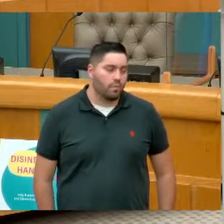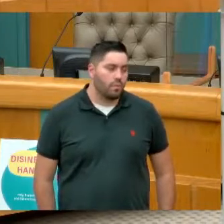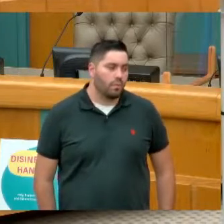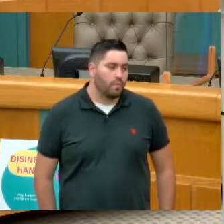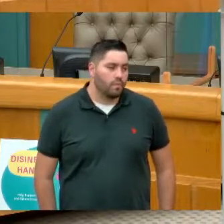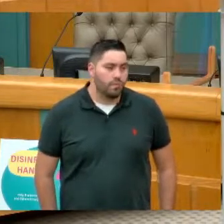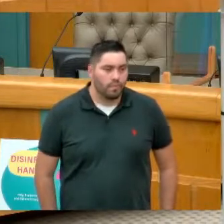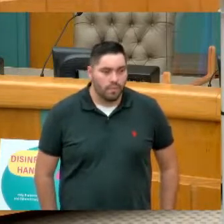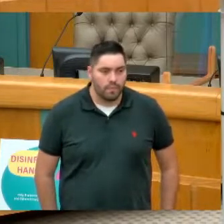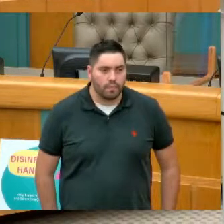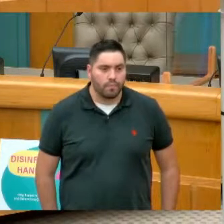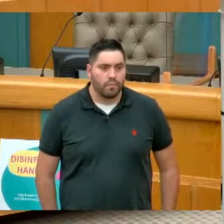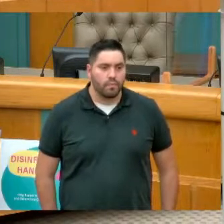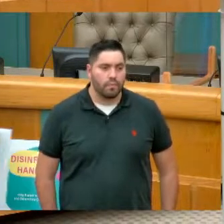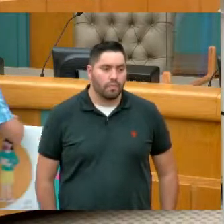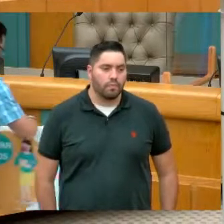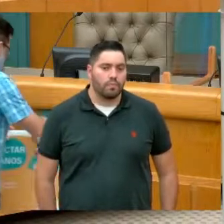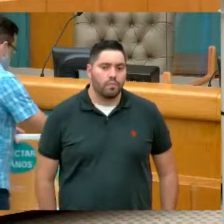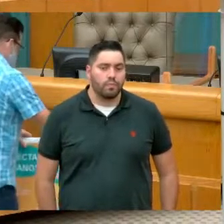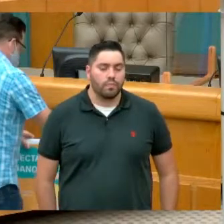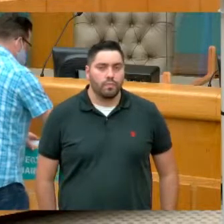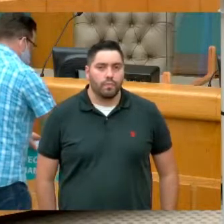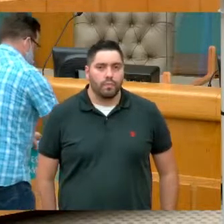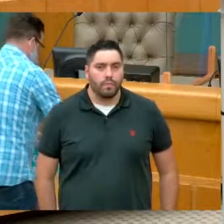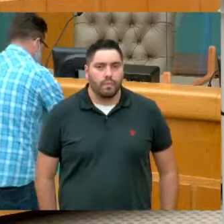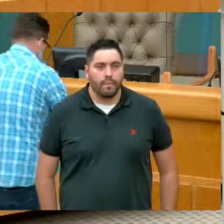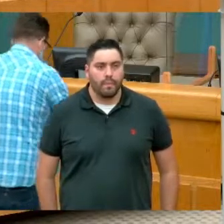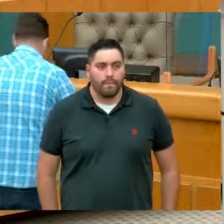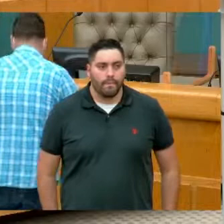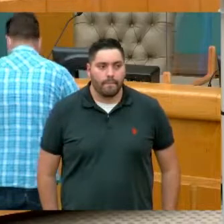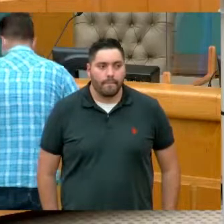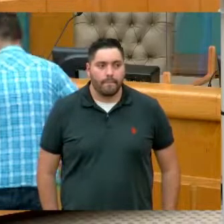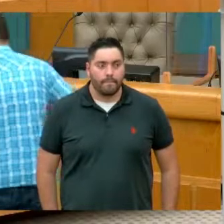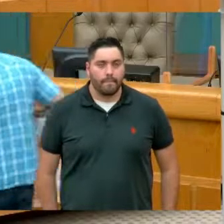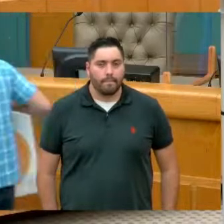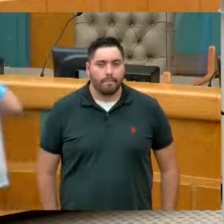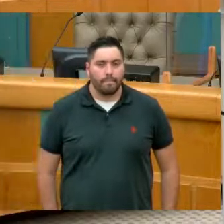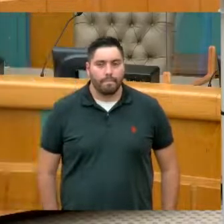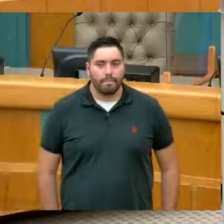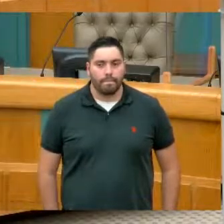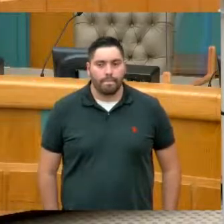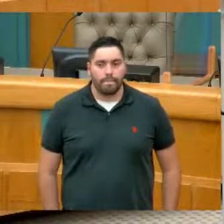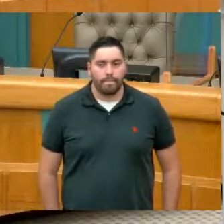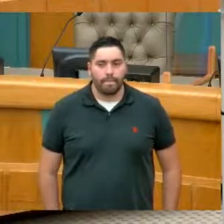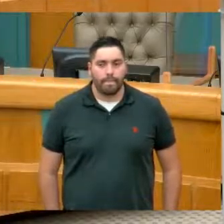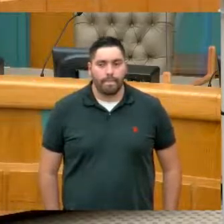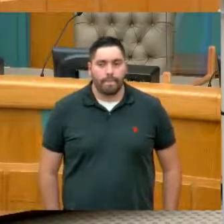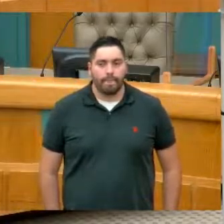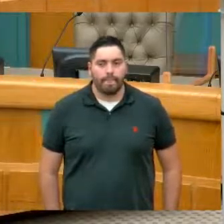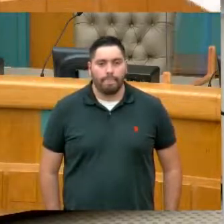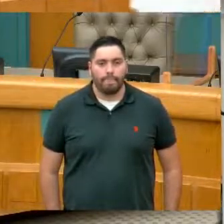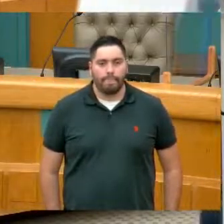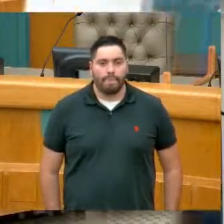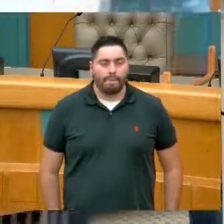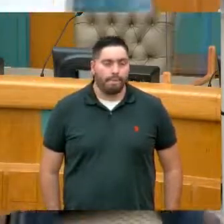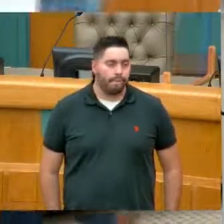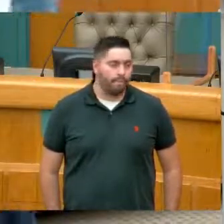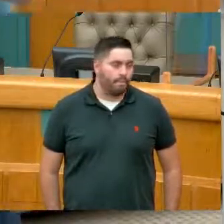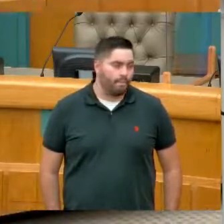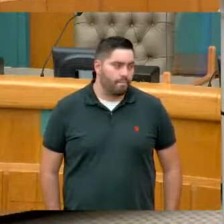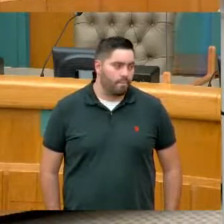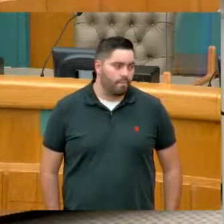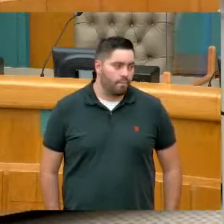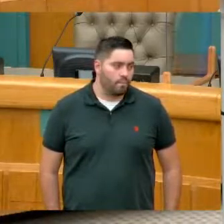líneas serán más cortas. La hora pico es especialmente durante la hora de lunch. También puede acudir a la dirección